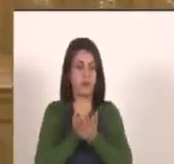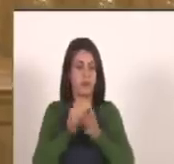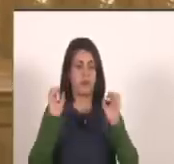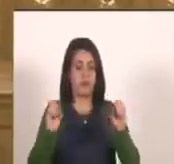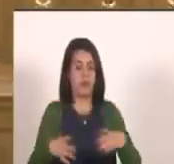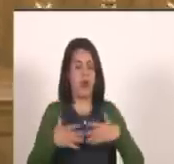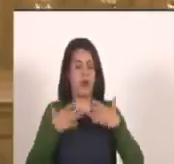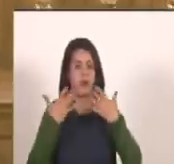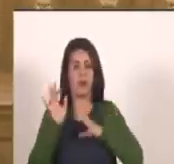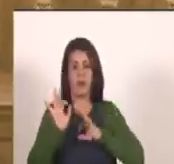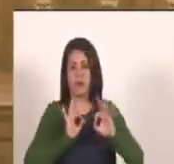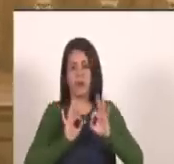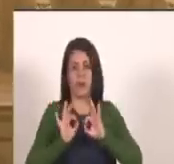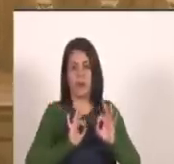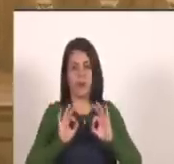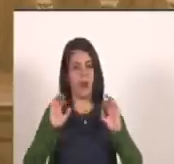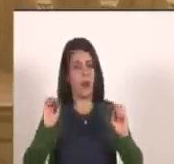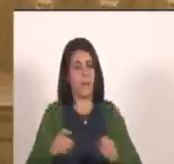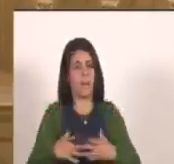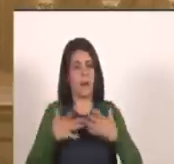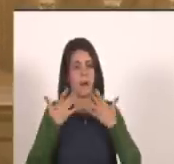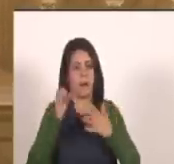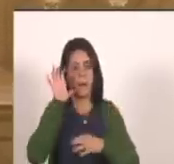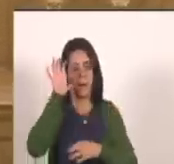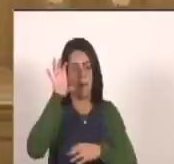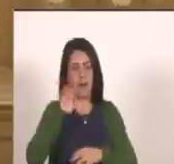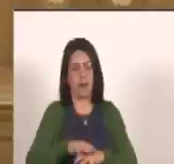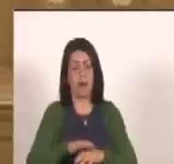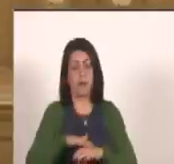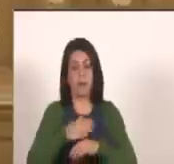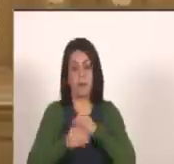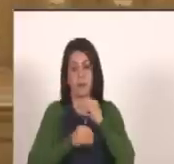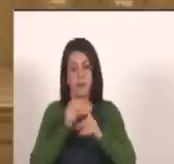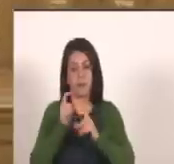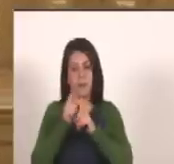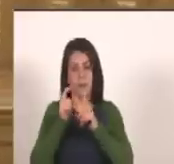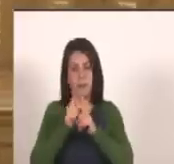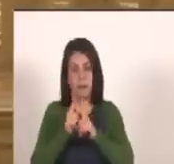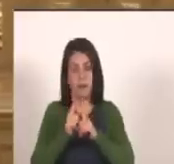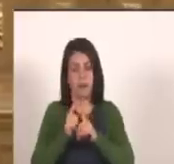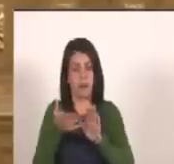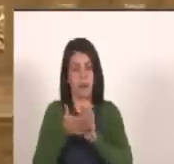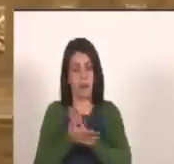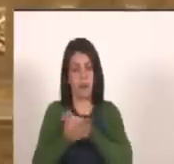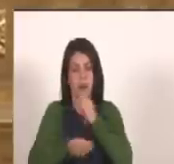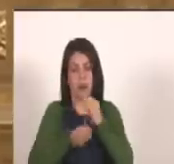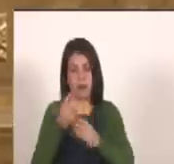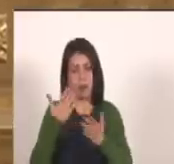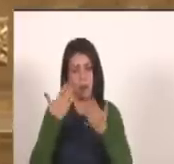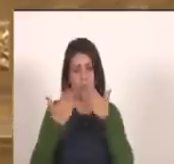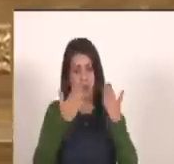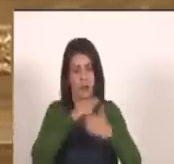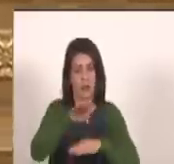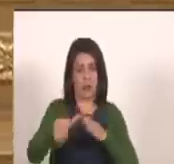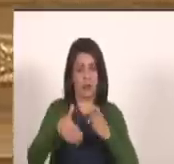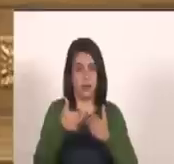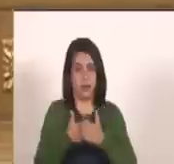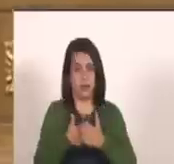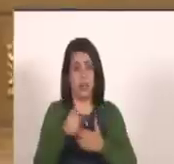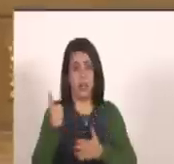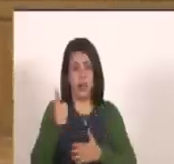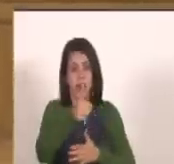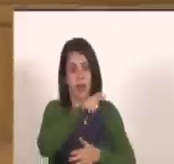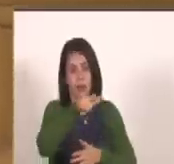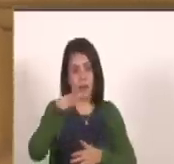la magia del teatro, la magia de la palabra creada para ser arrojada y compartida en las almas